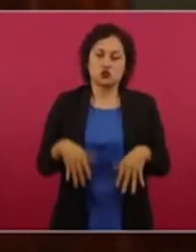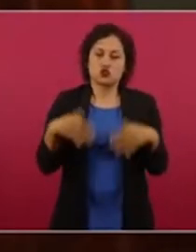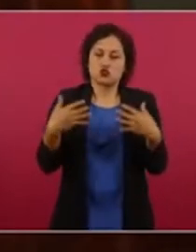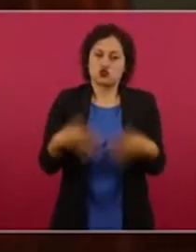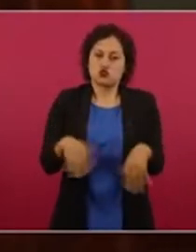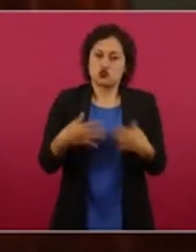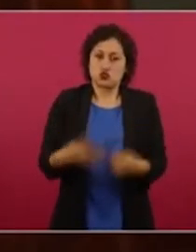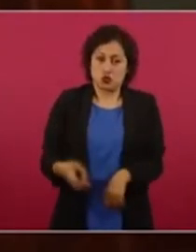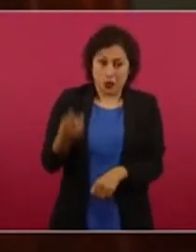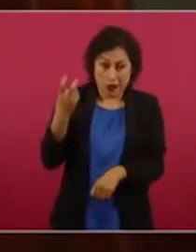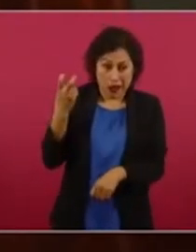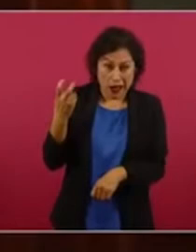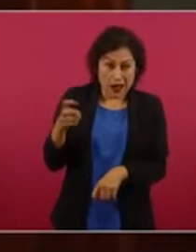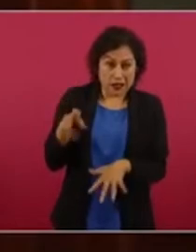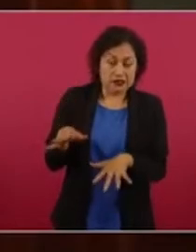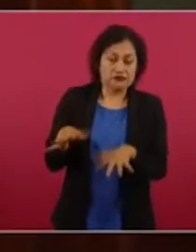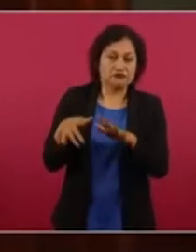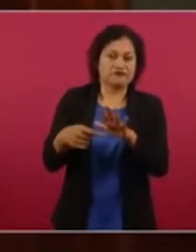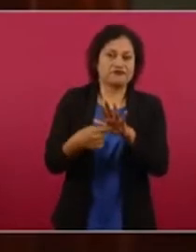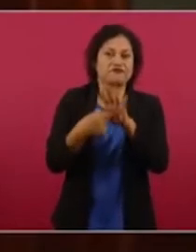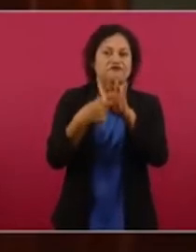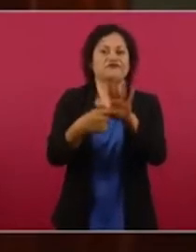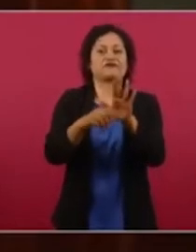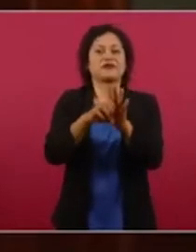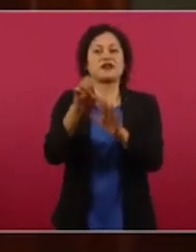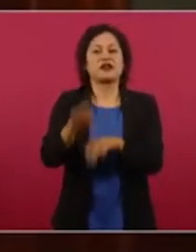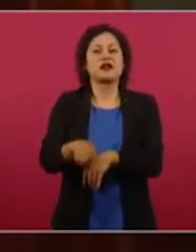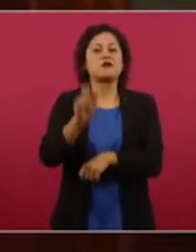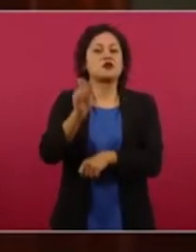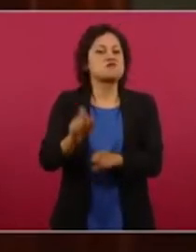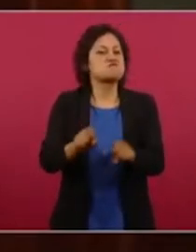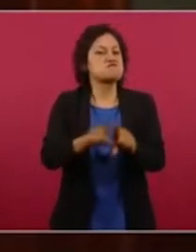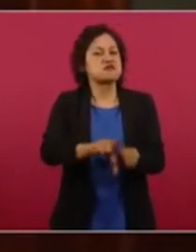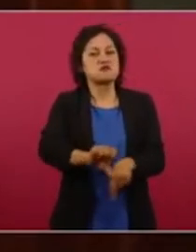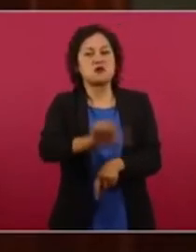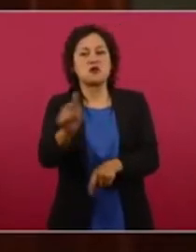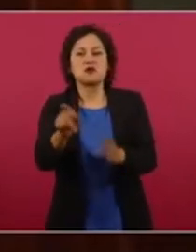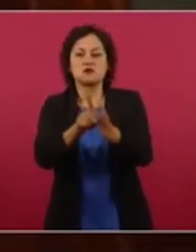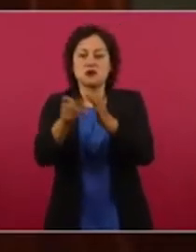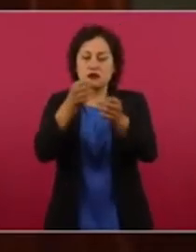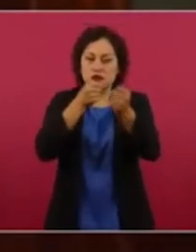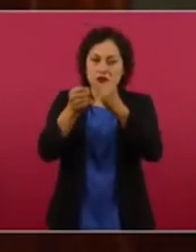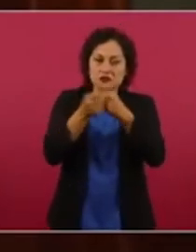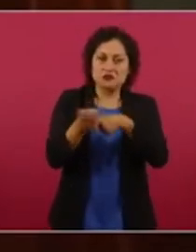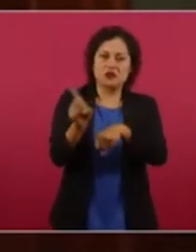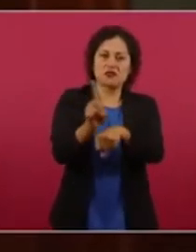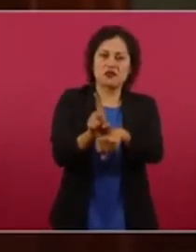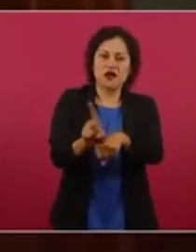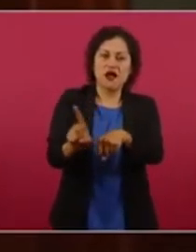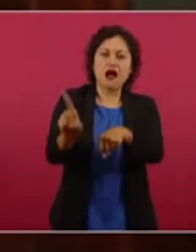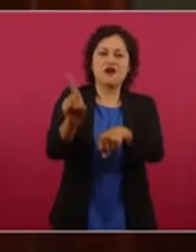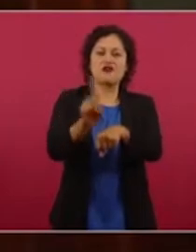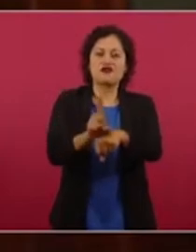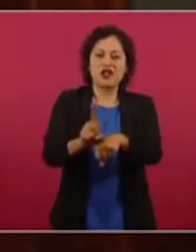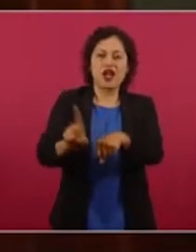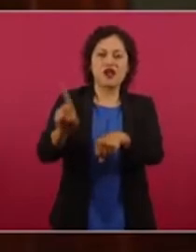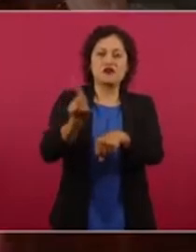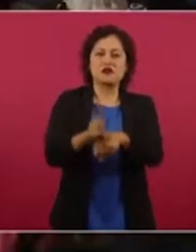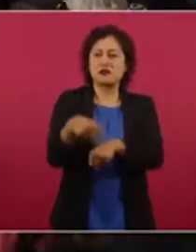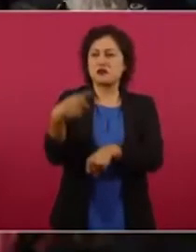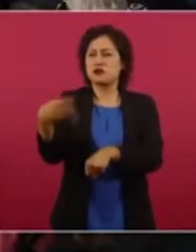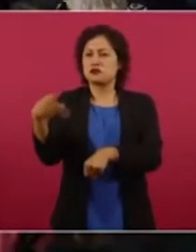la calidad moral de esos periodistas que día con día sistemáticamente atacan desde sus